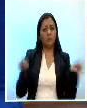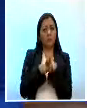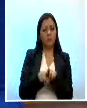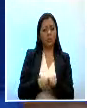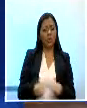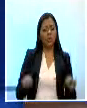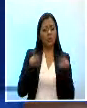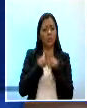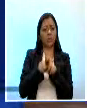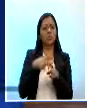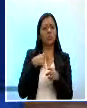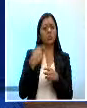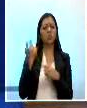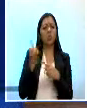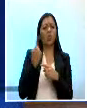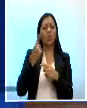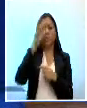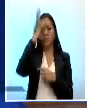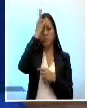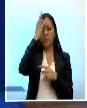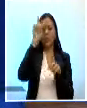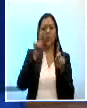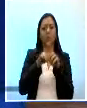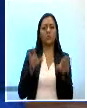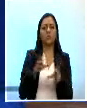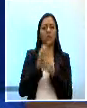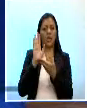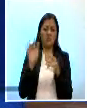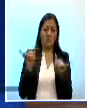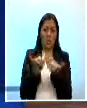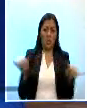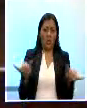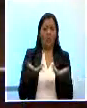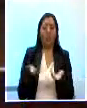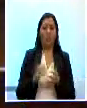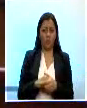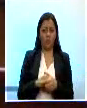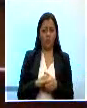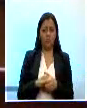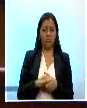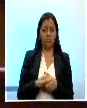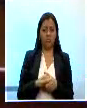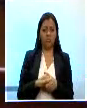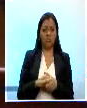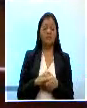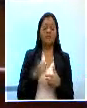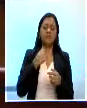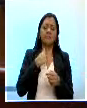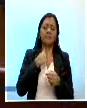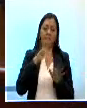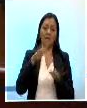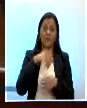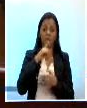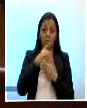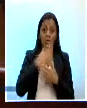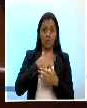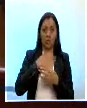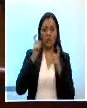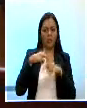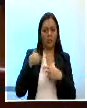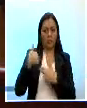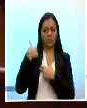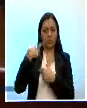que ocurre o lo que ocurriría con los hospitales de la Seguridad Social. Nosotros hemos exigido de que se deben dar